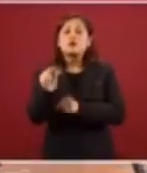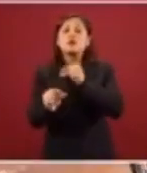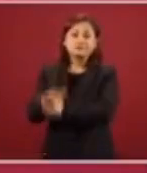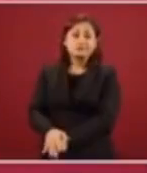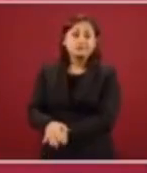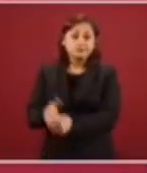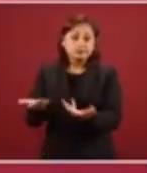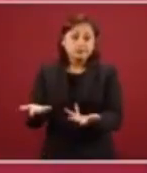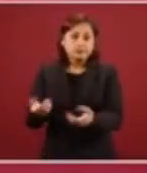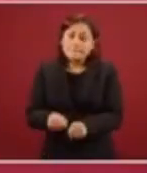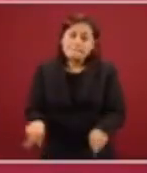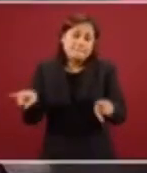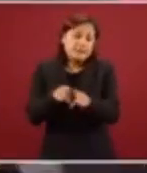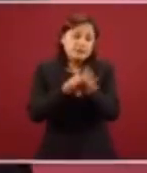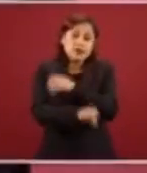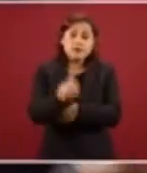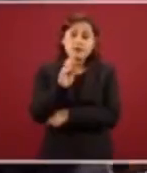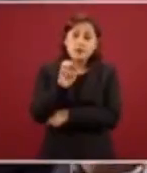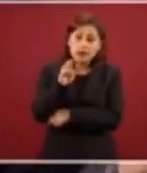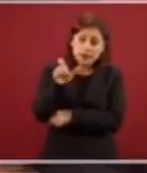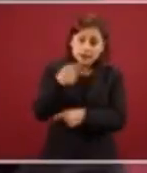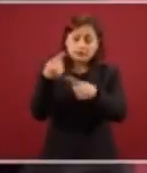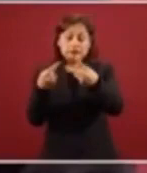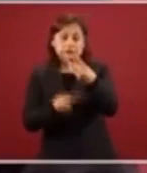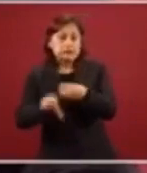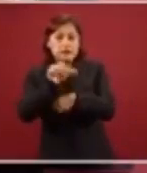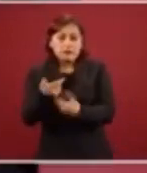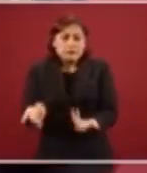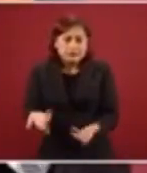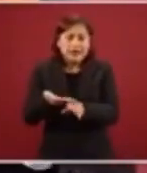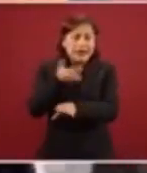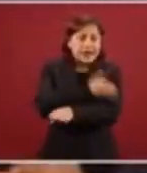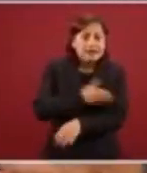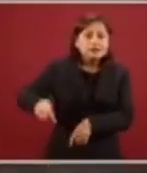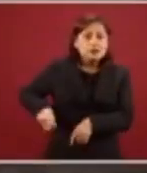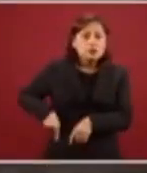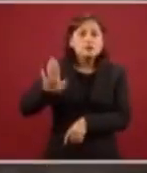tomada, como Pemex y como otras empresas. Bueno, como estaba el gobierno tomado. El